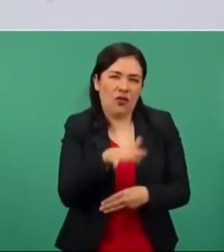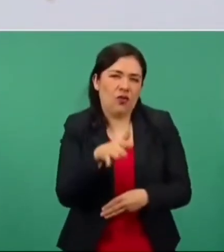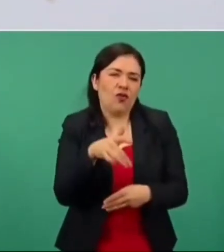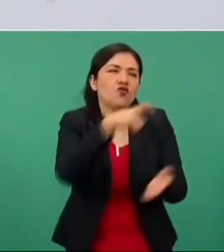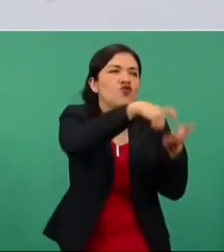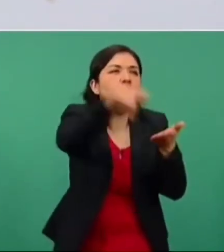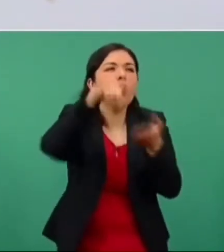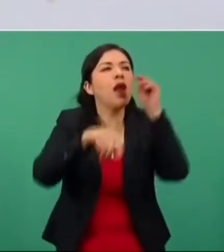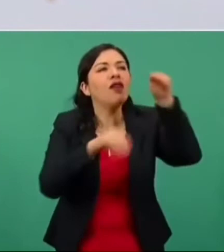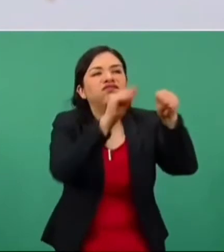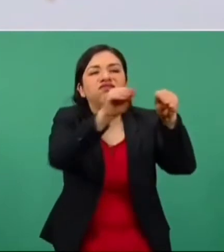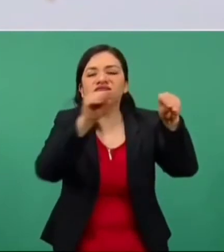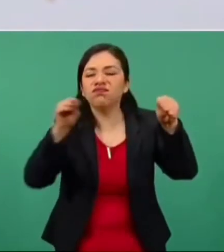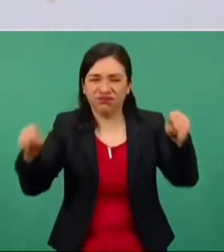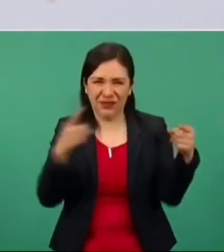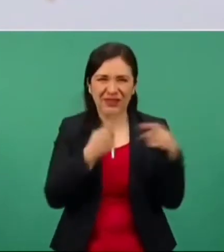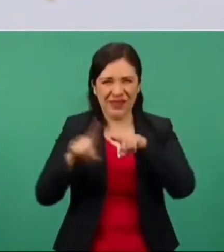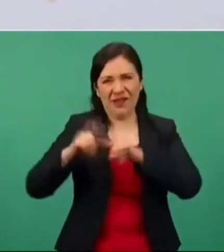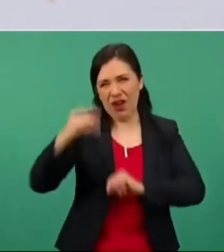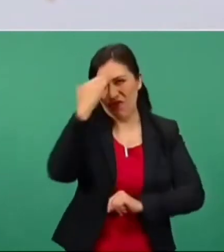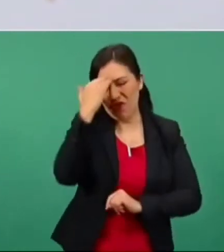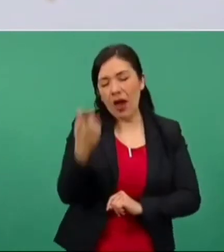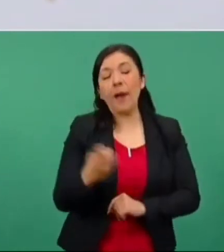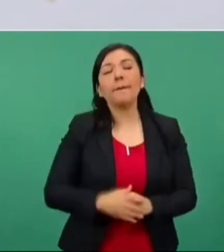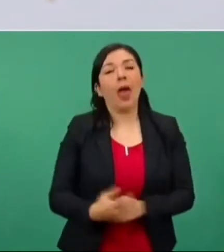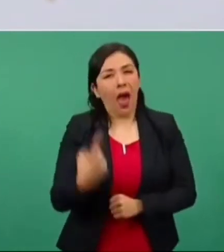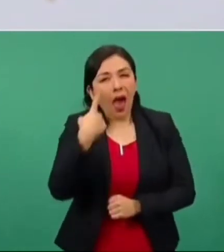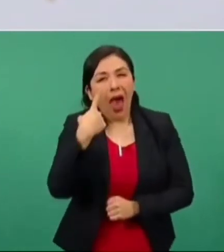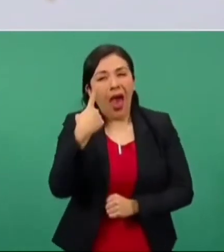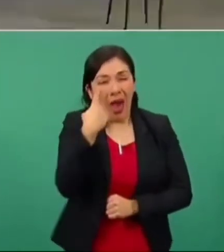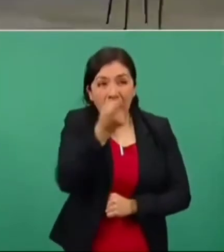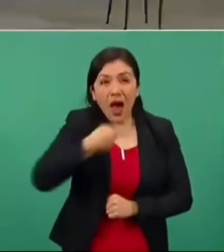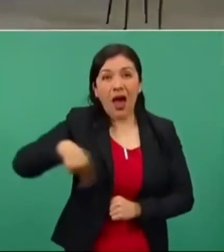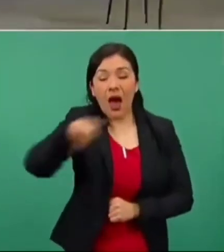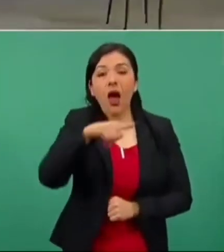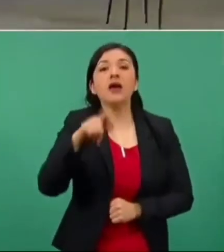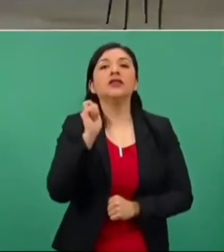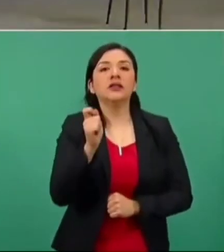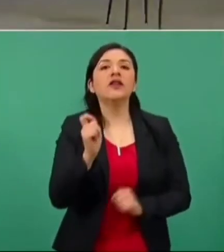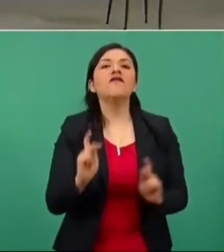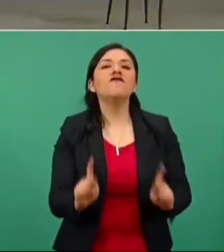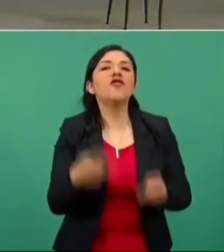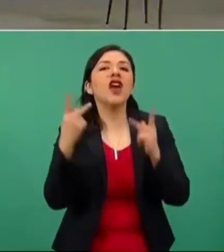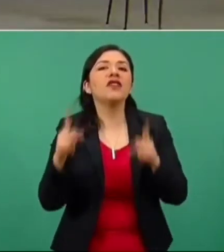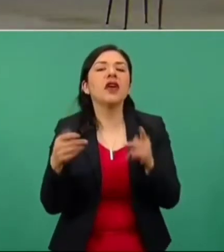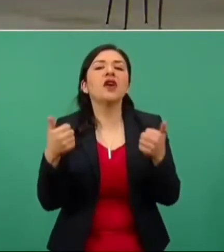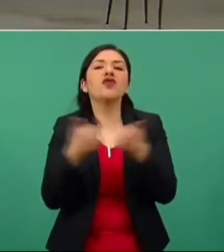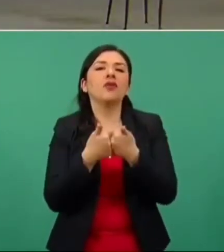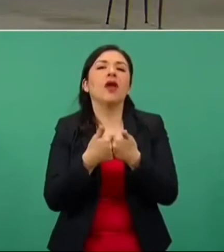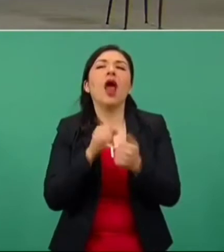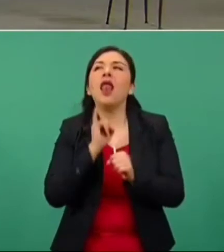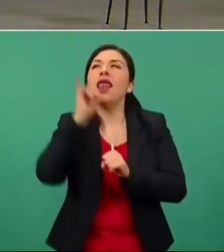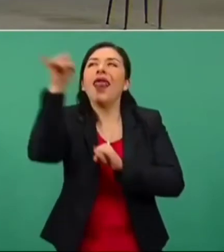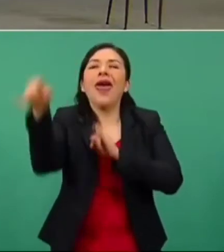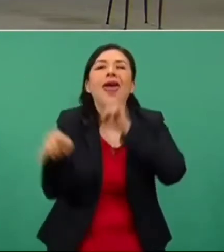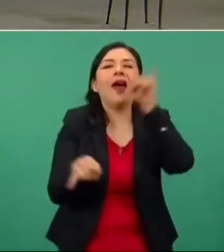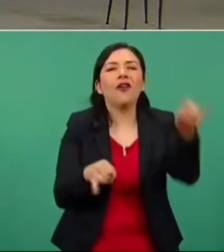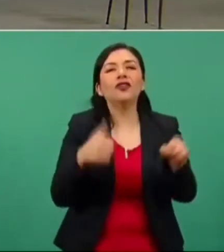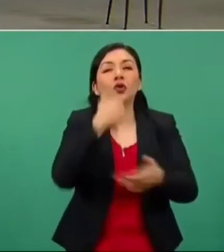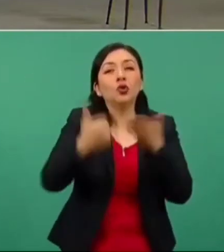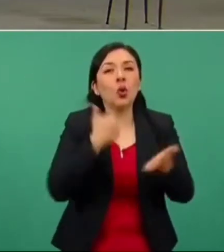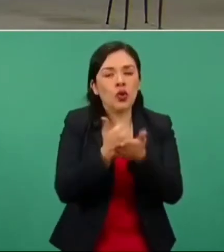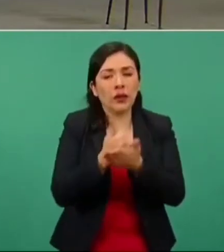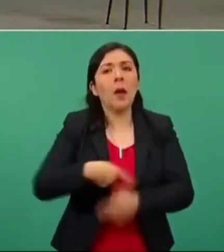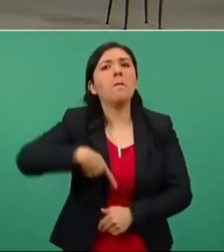abastos, normalmente todas ellas en la periferia de las manchas urbanas. Pero también